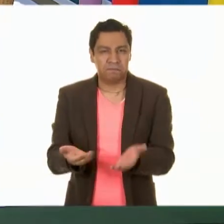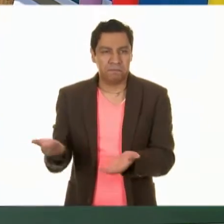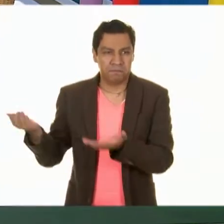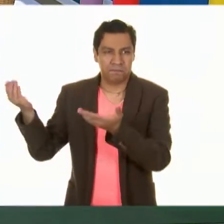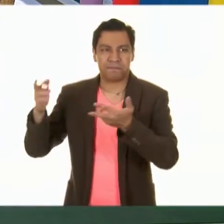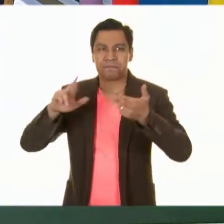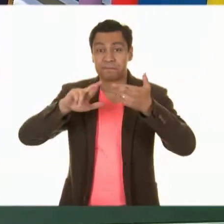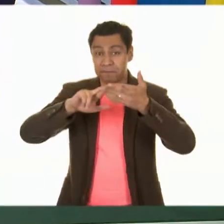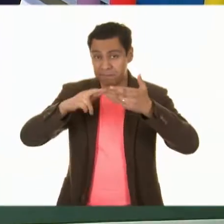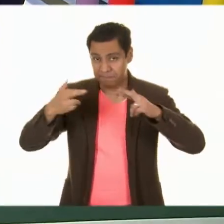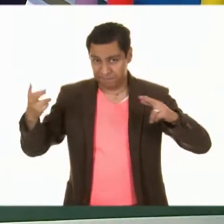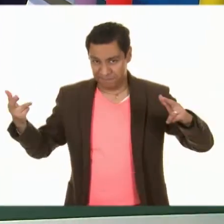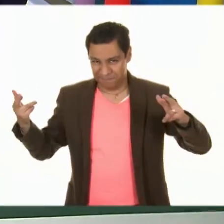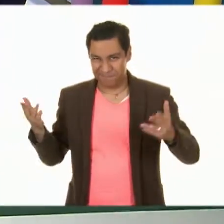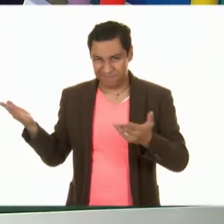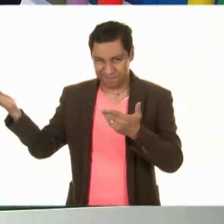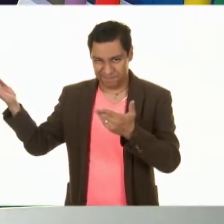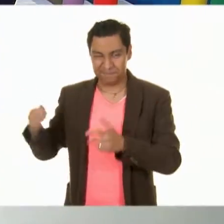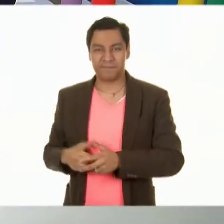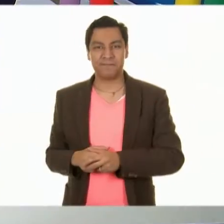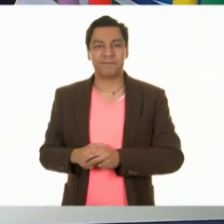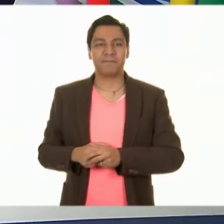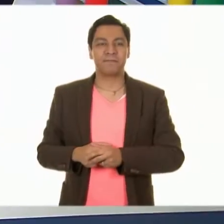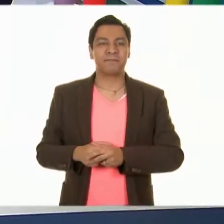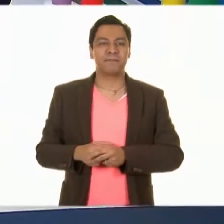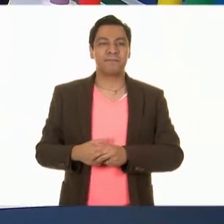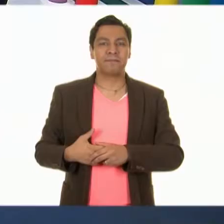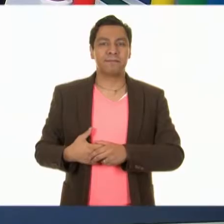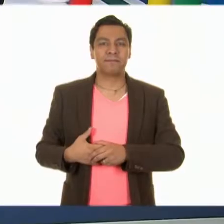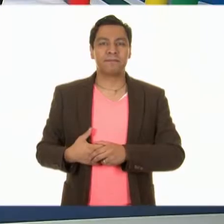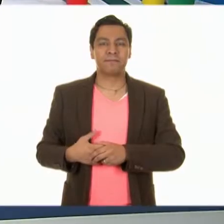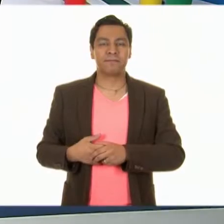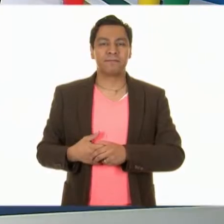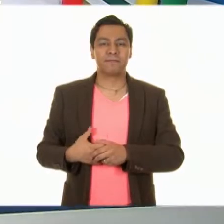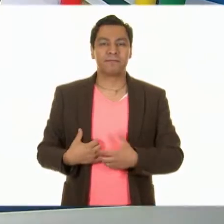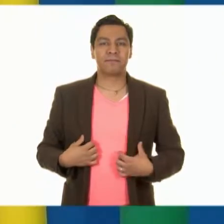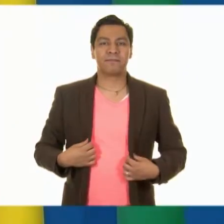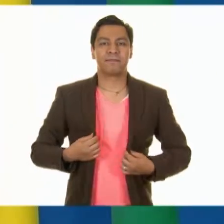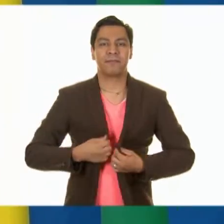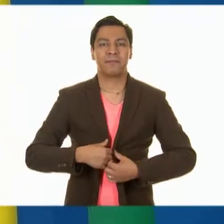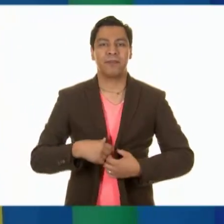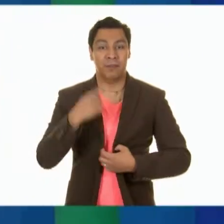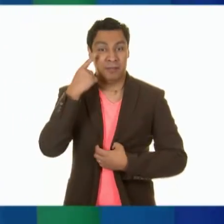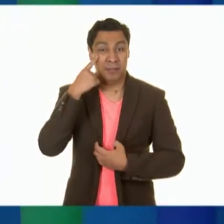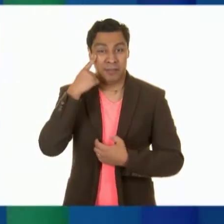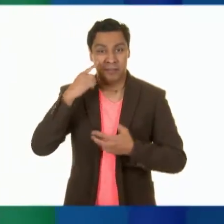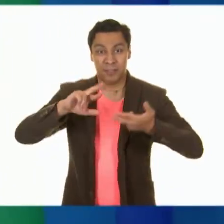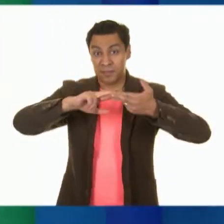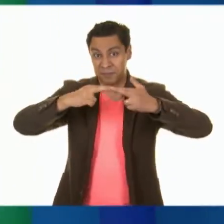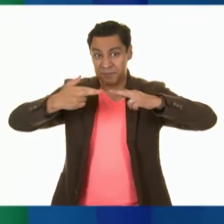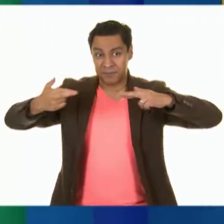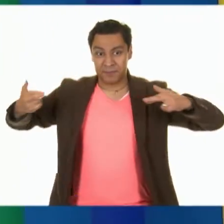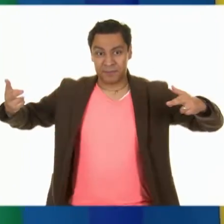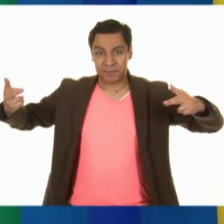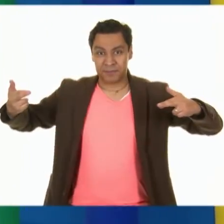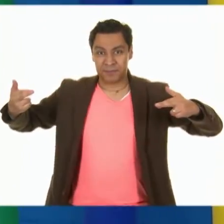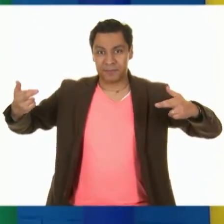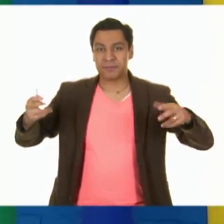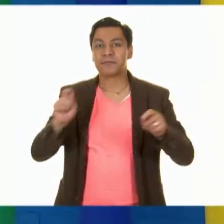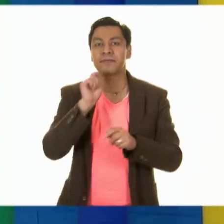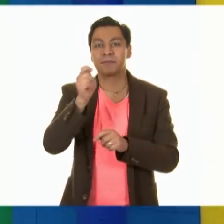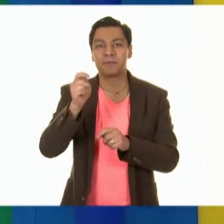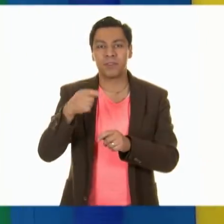Entonces, si me apoyas tú tomándola de ese extremo y yo de este otro, vamos a sujetarla. Ajá. Sí. Voy a hacer un